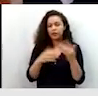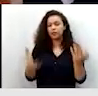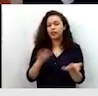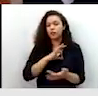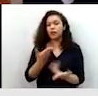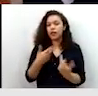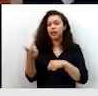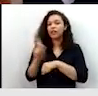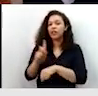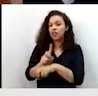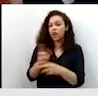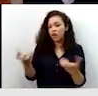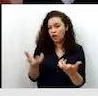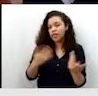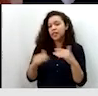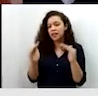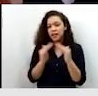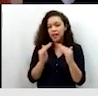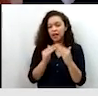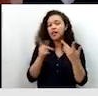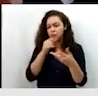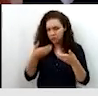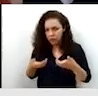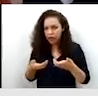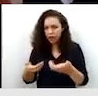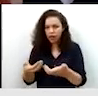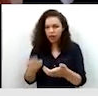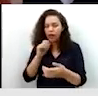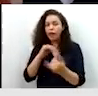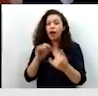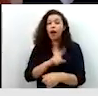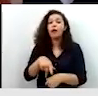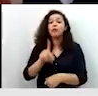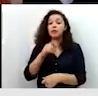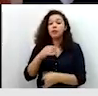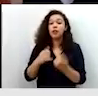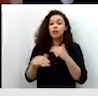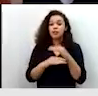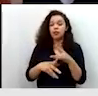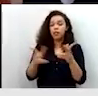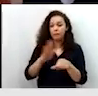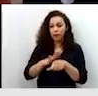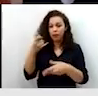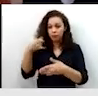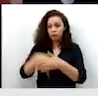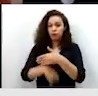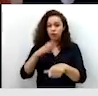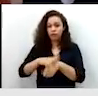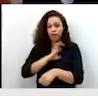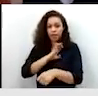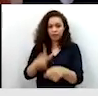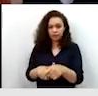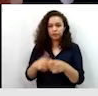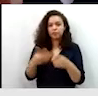día a día en la casa y en vía pública, pero también tenemos un saneamiento básico especializado, que es aquel que se lleva